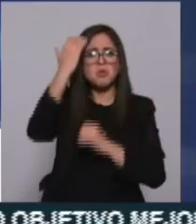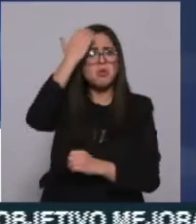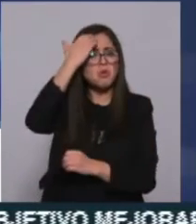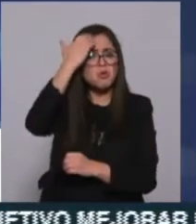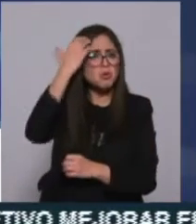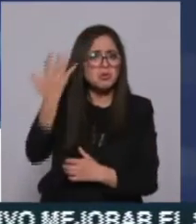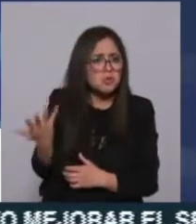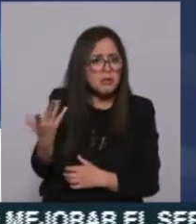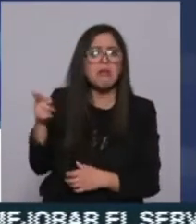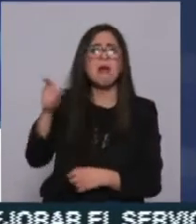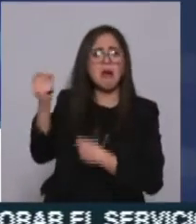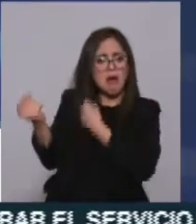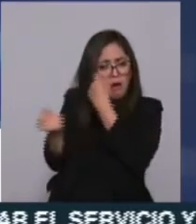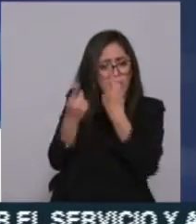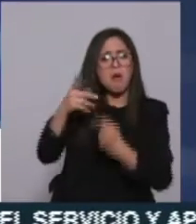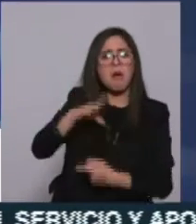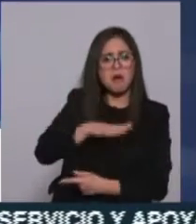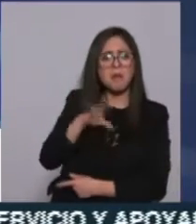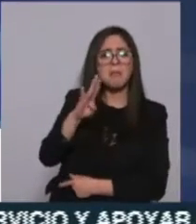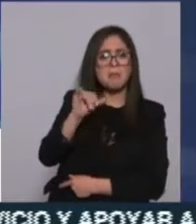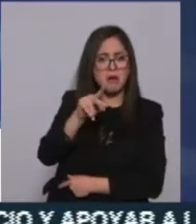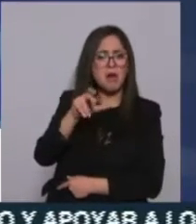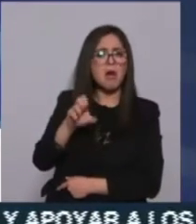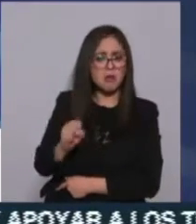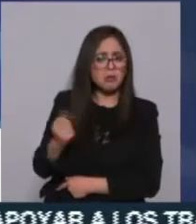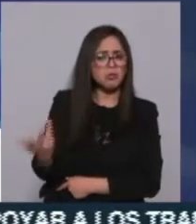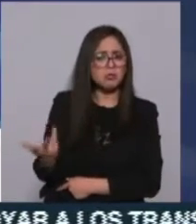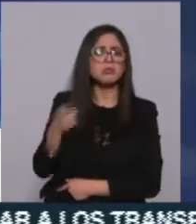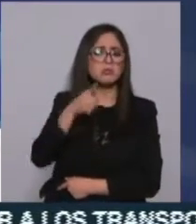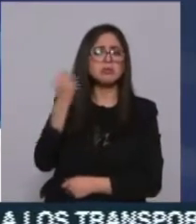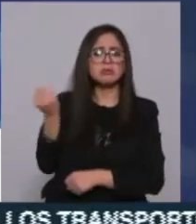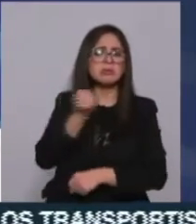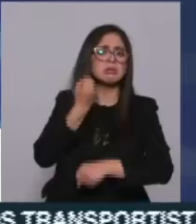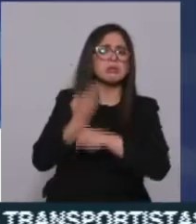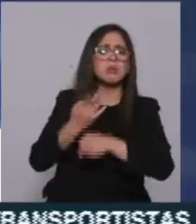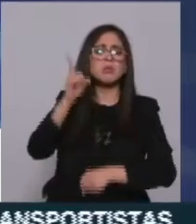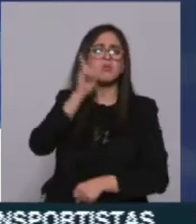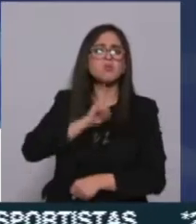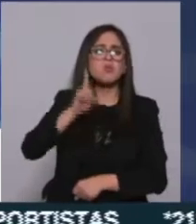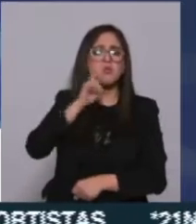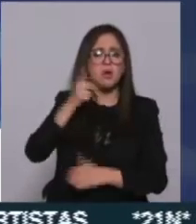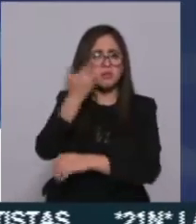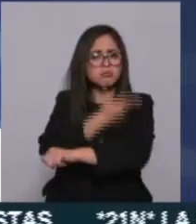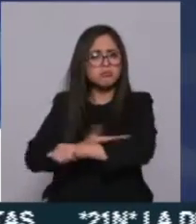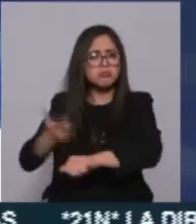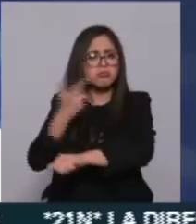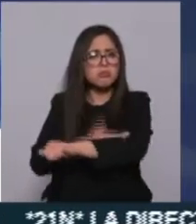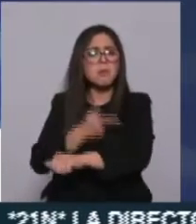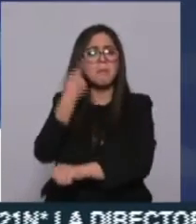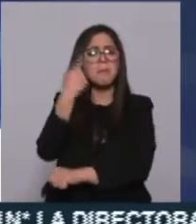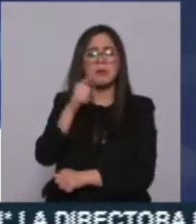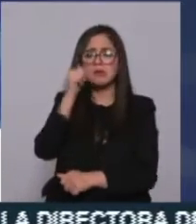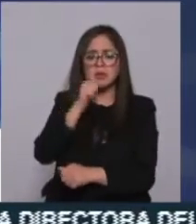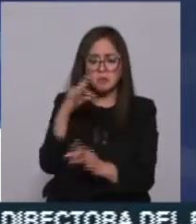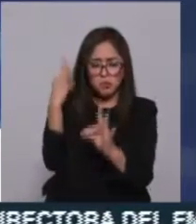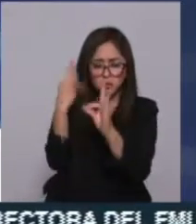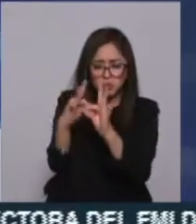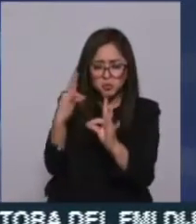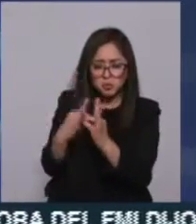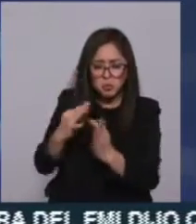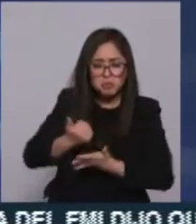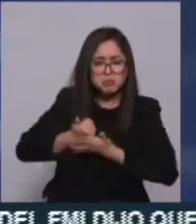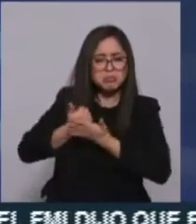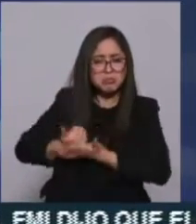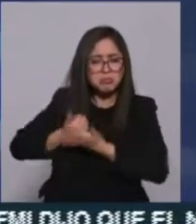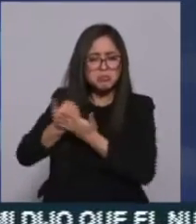lunas. Es un trabajo realizado por la Secretaría de Mujeres, de acompañamiento, un acompañamiento puntual, incluso que se da